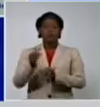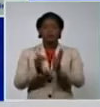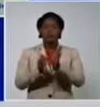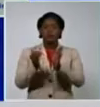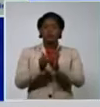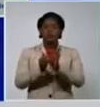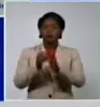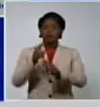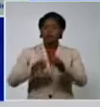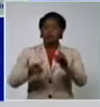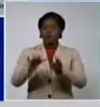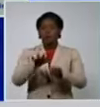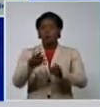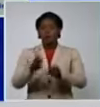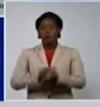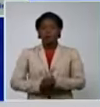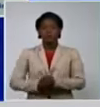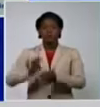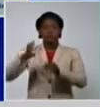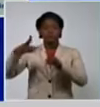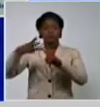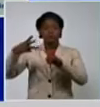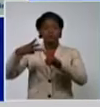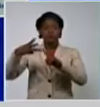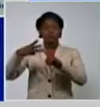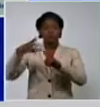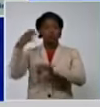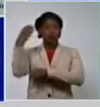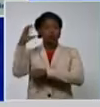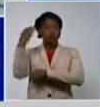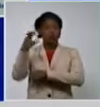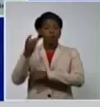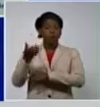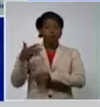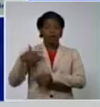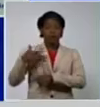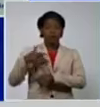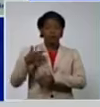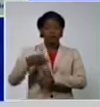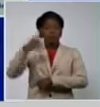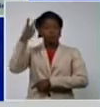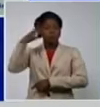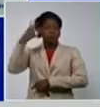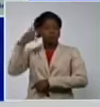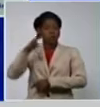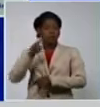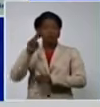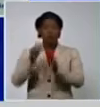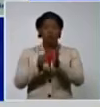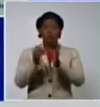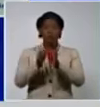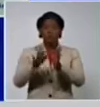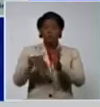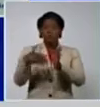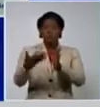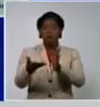millones, Colombia, Argentina, México con más de 2 millones cada